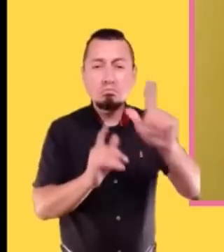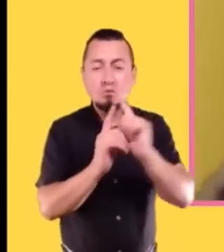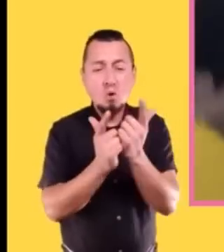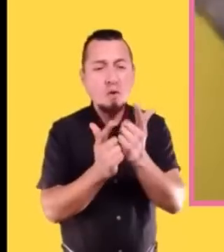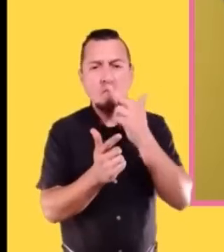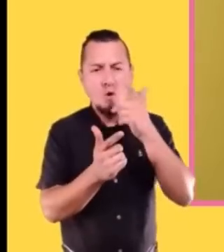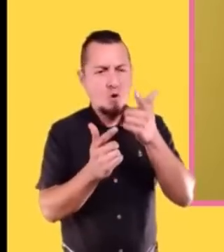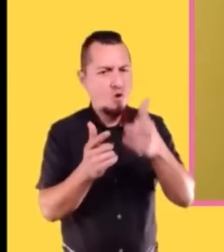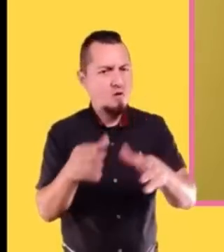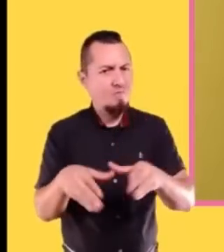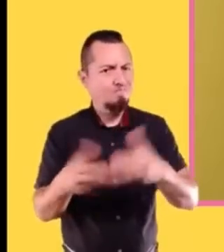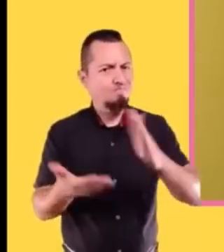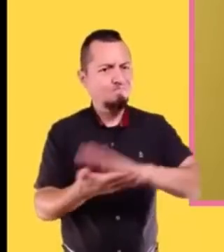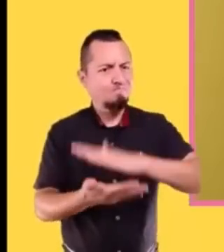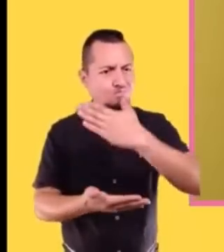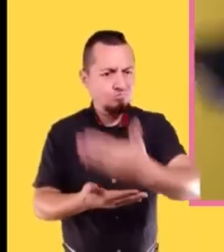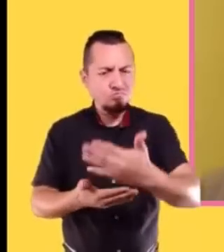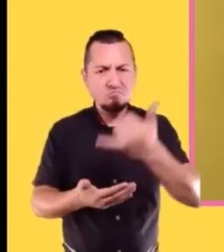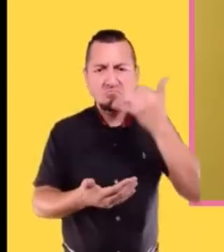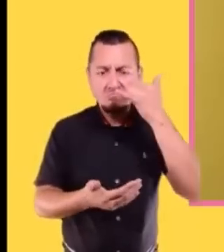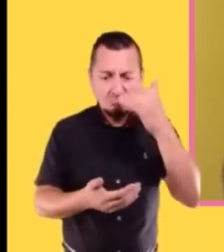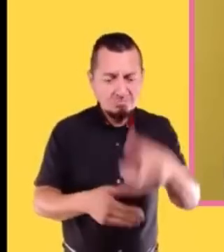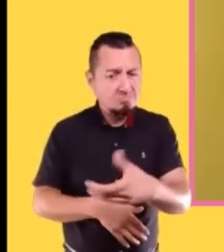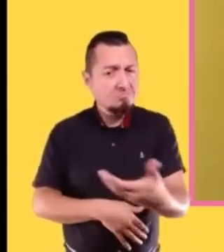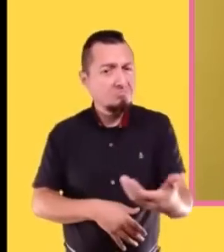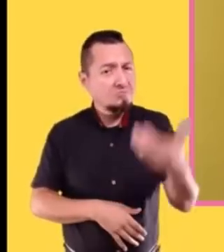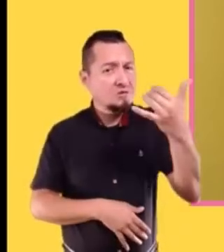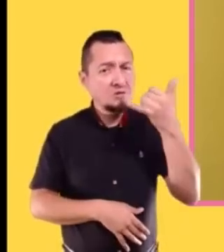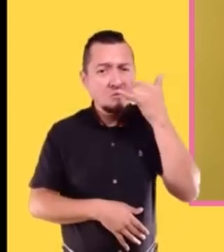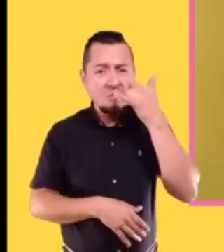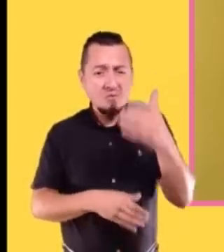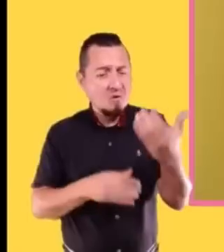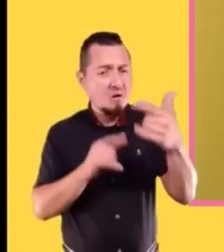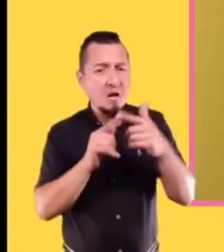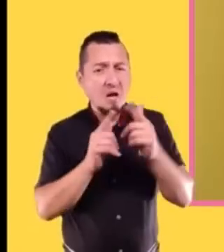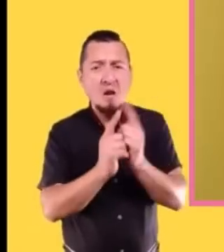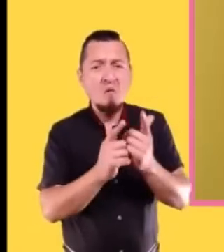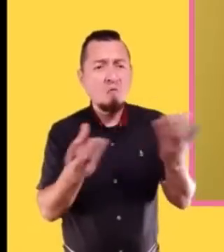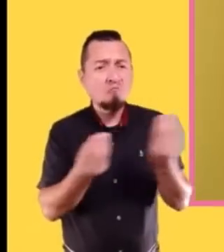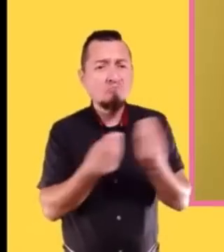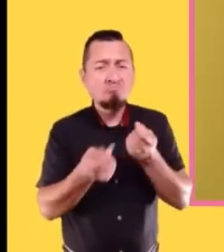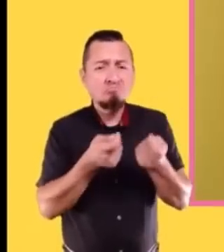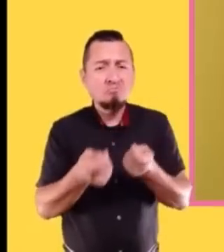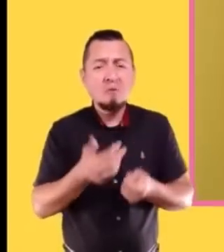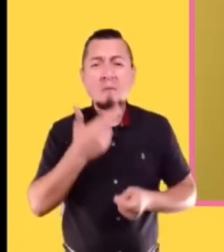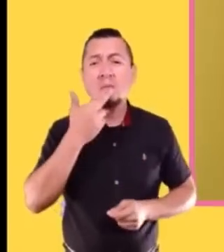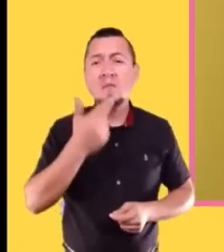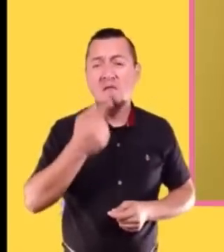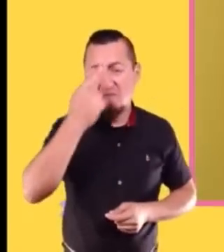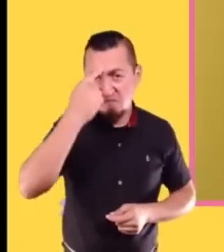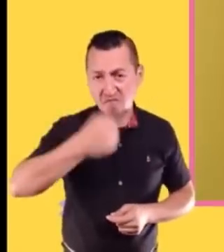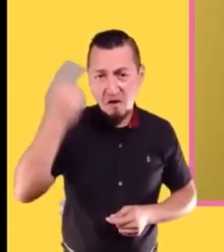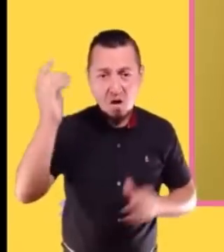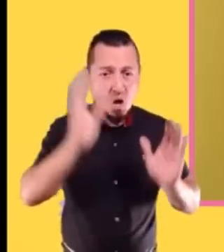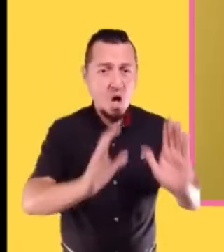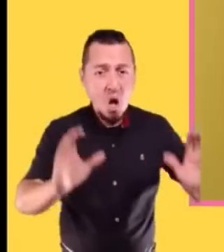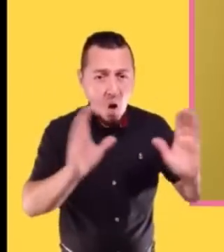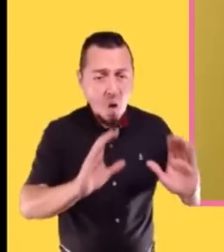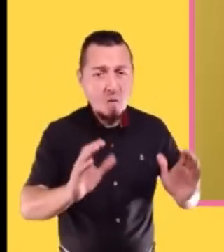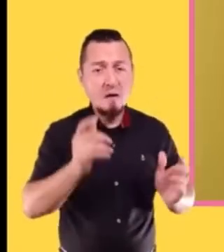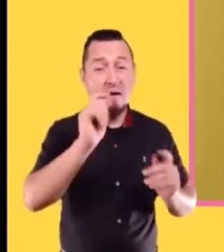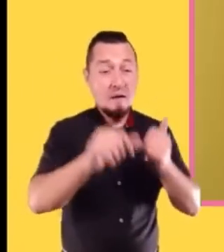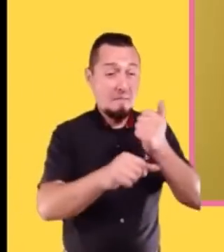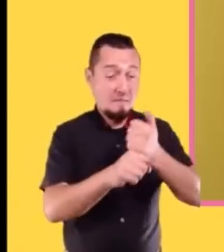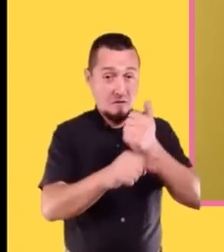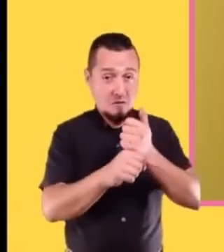los papás están cediendo y cada vez a más temprana edad les están dando ese tipo de herramientas. Y en el caso de primaria, a mí me